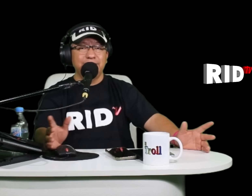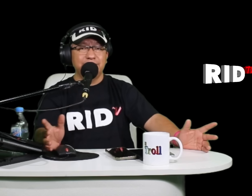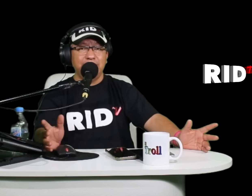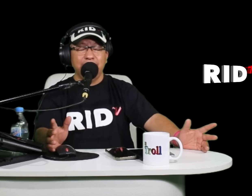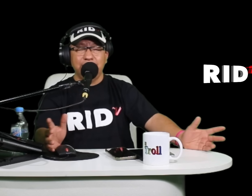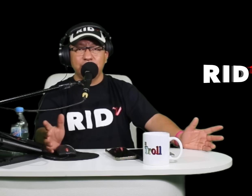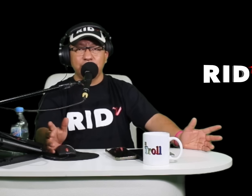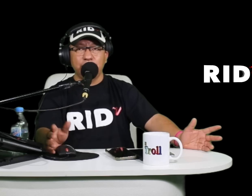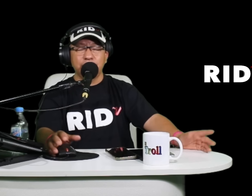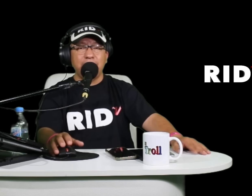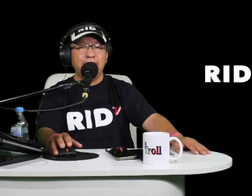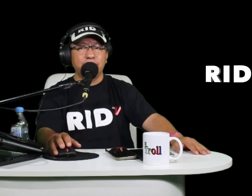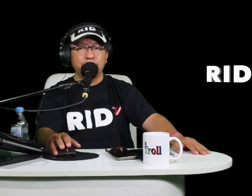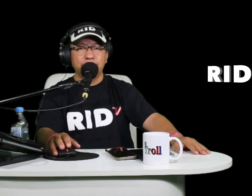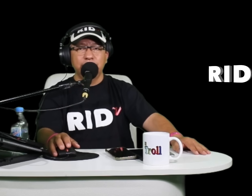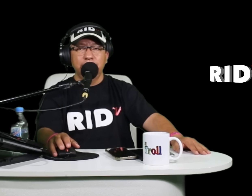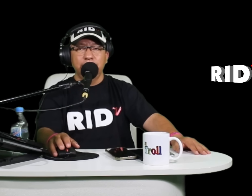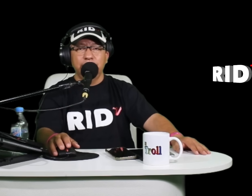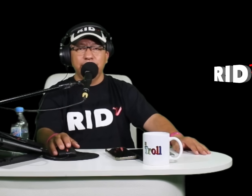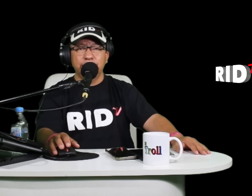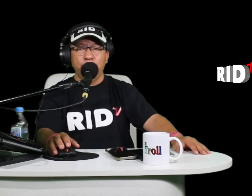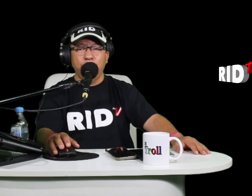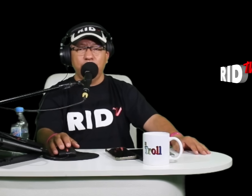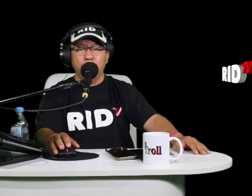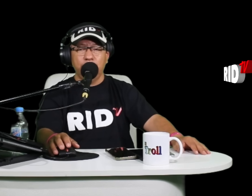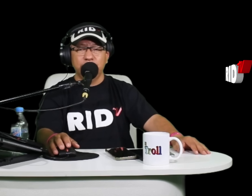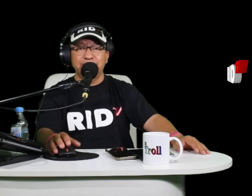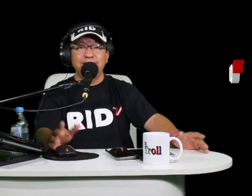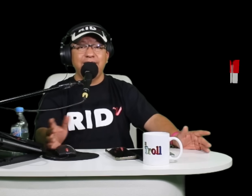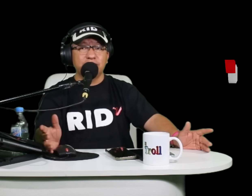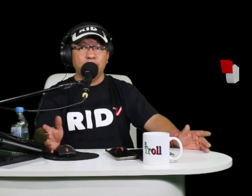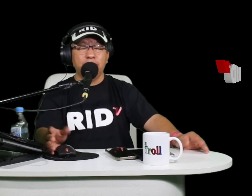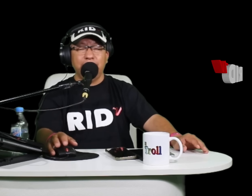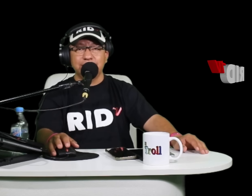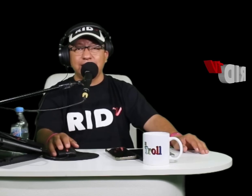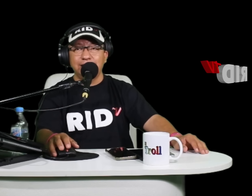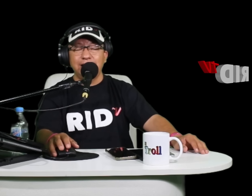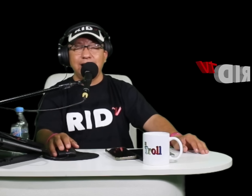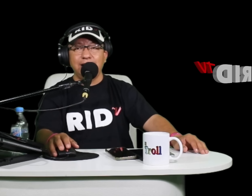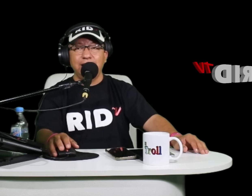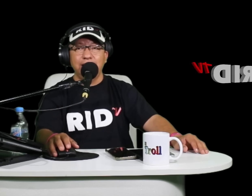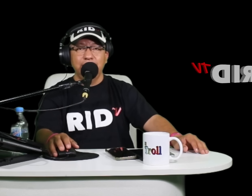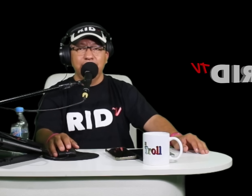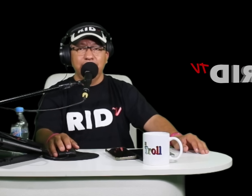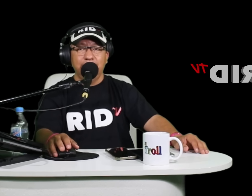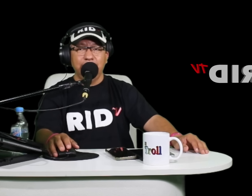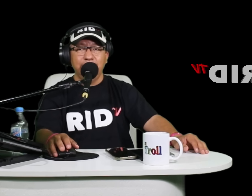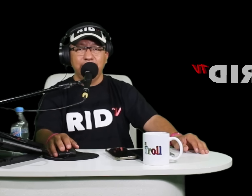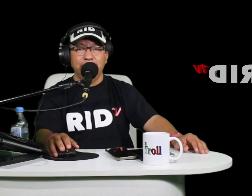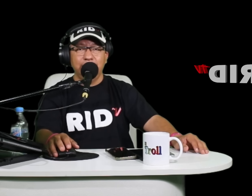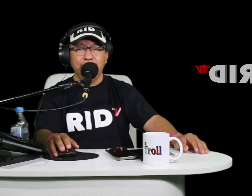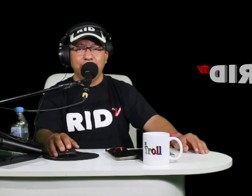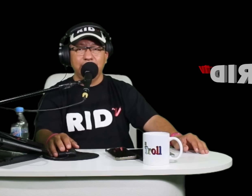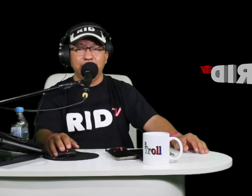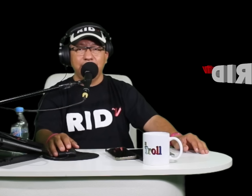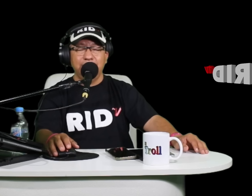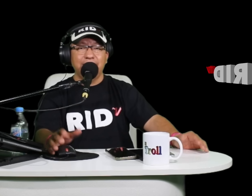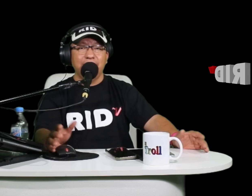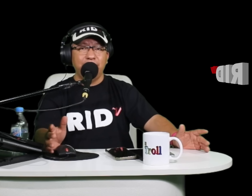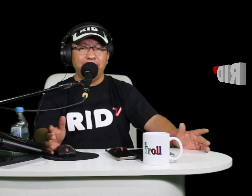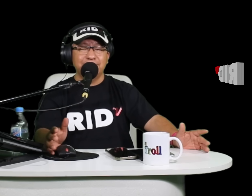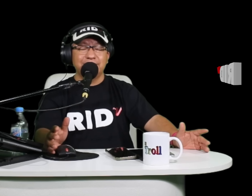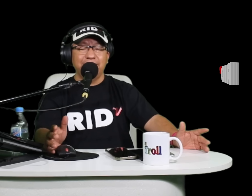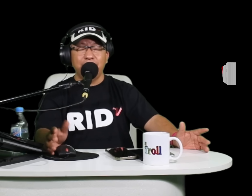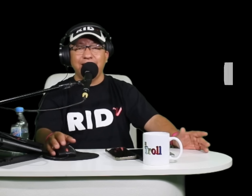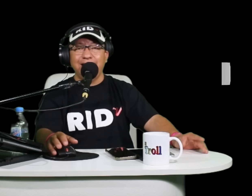Luis Estrada el de los otros datos estuvo Cecilia Soto la ex candidata eh la